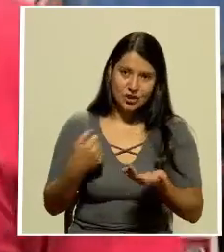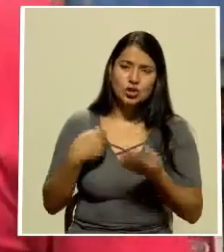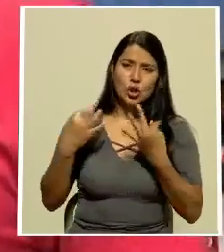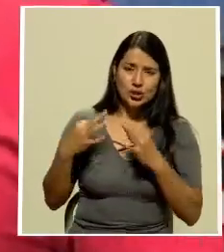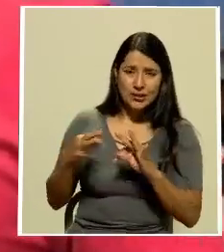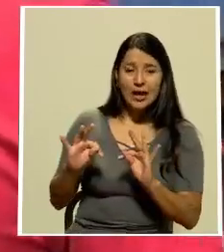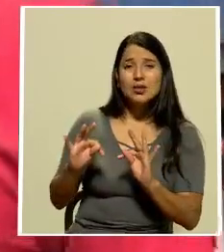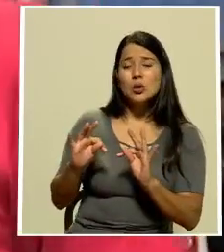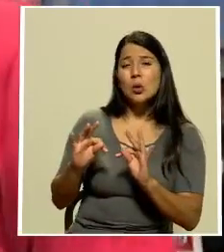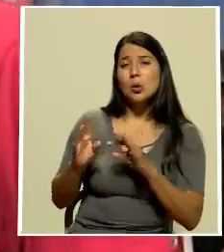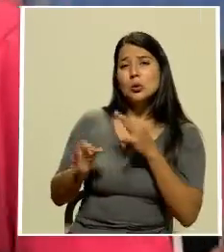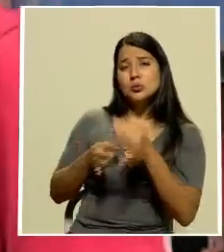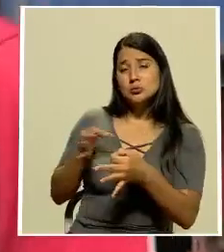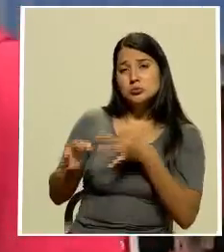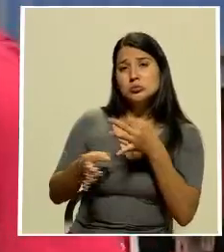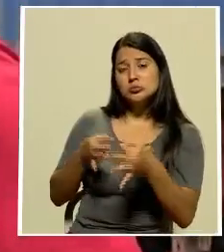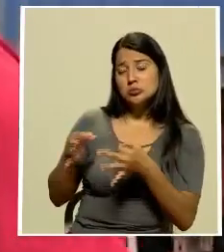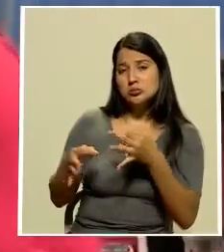mantenerlo,